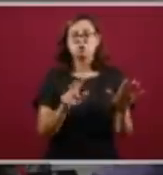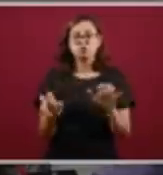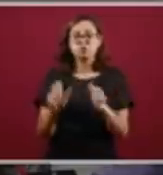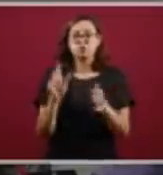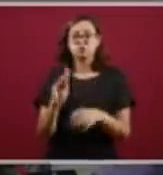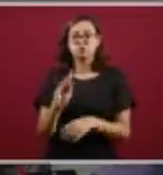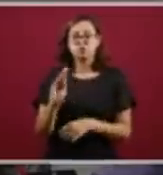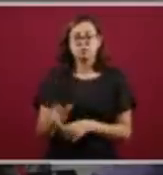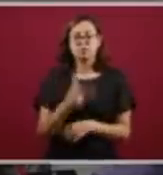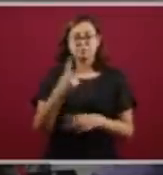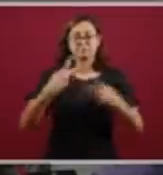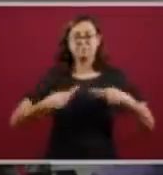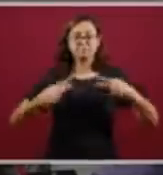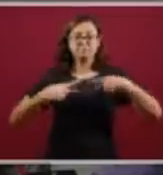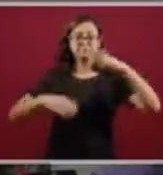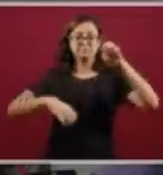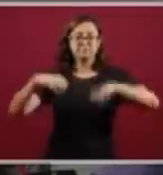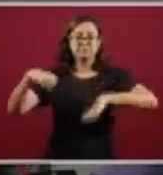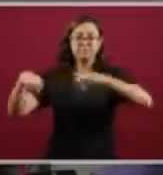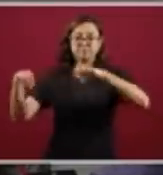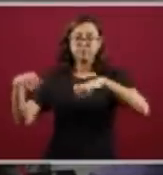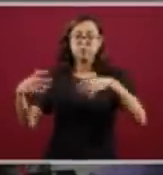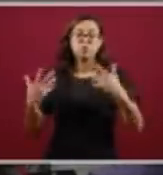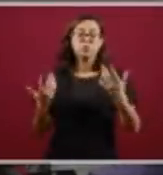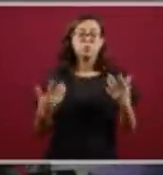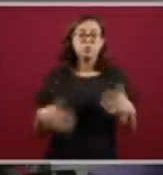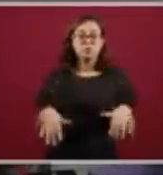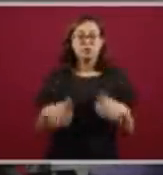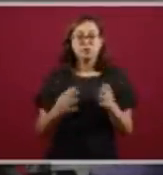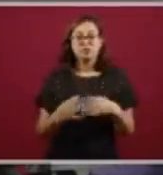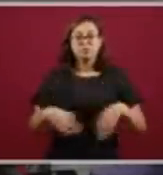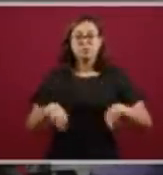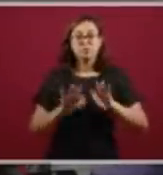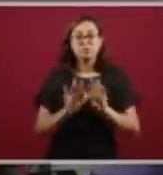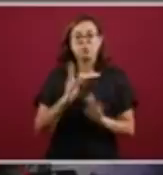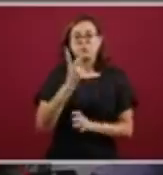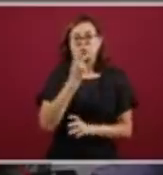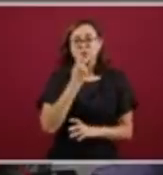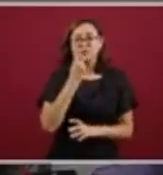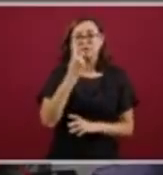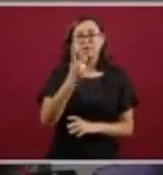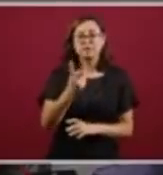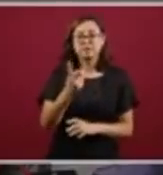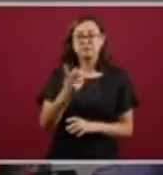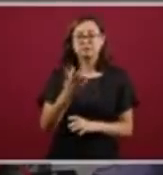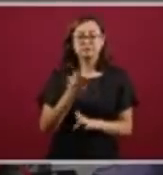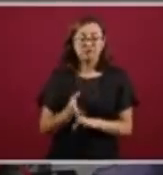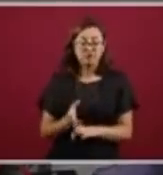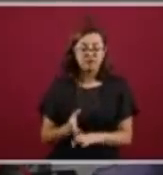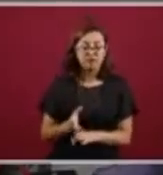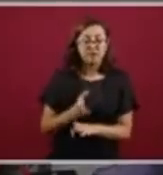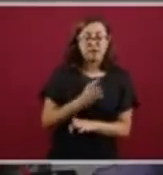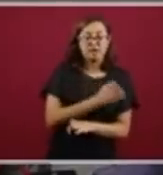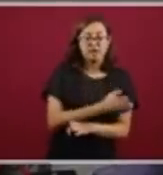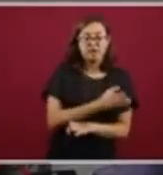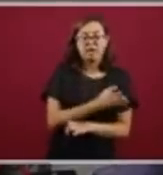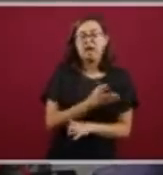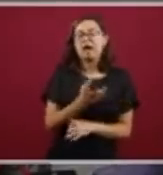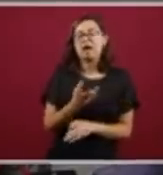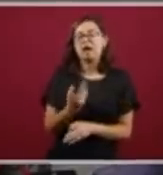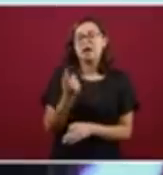847,898 adultos. Es importante señalar que anteriormente no recibían la